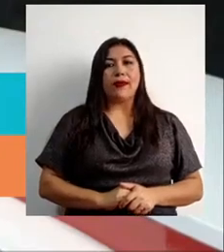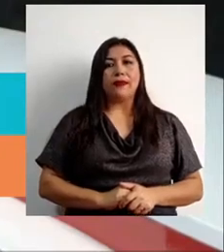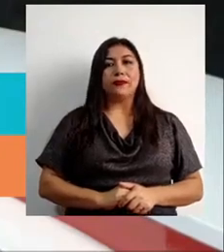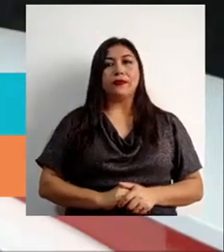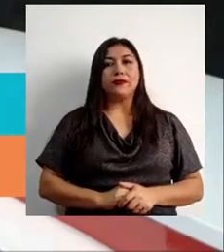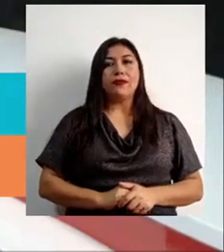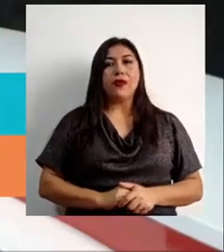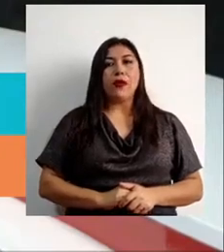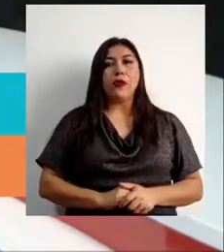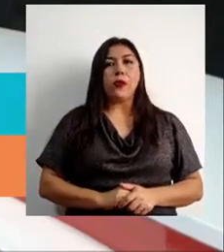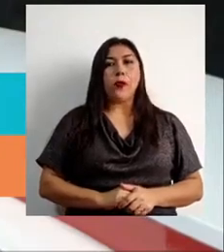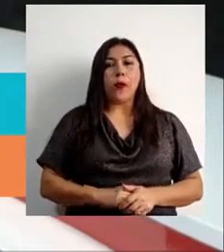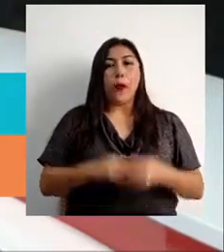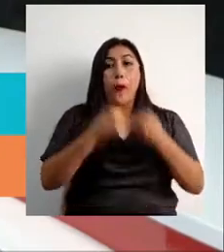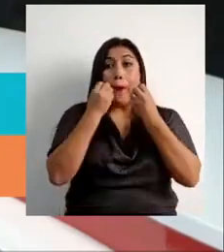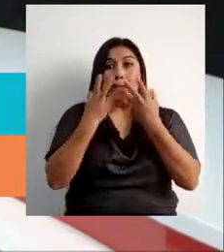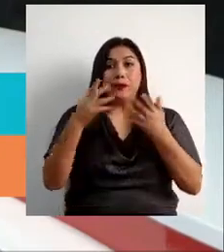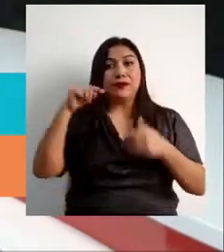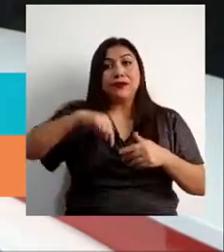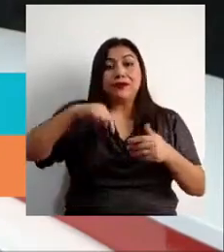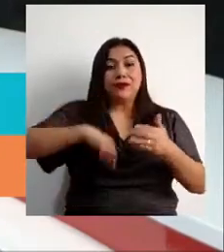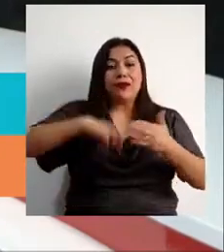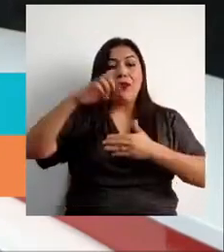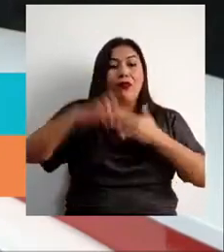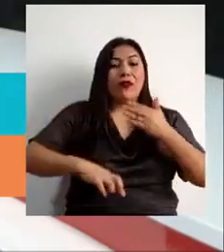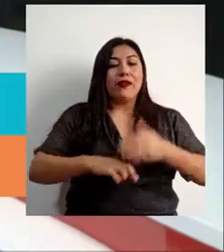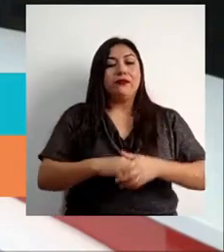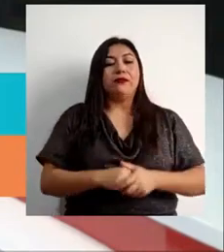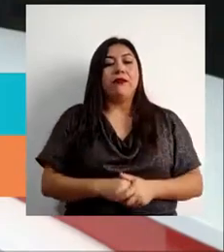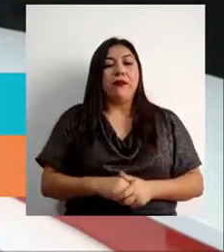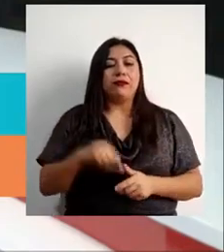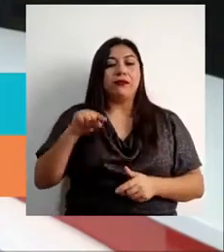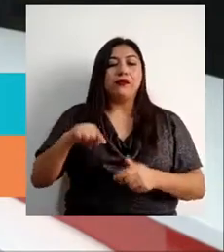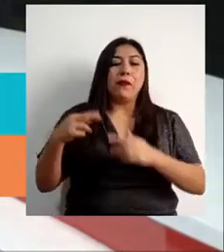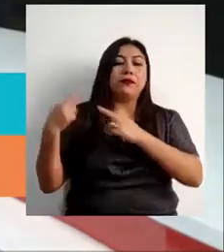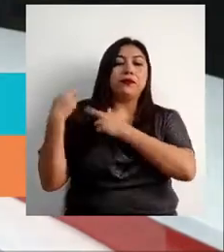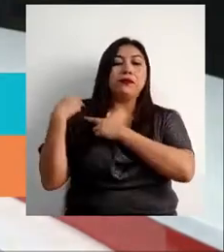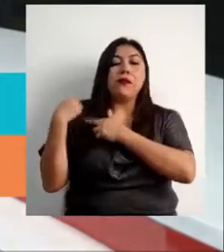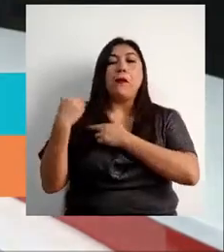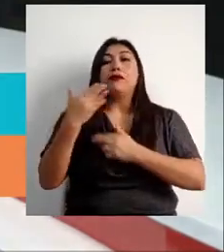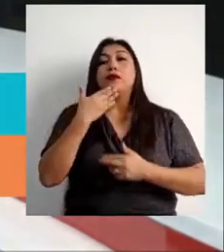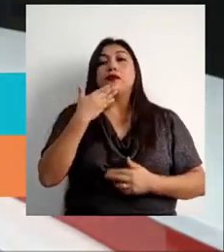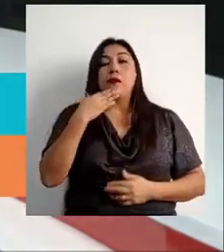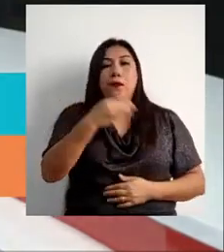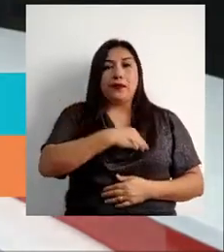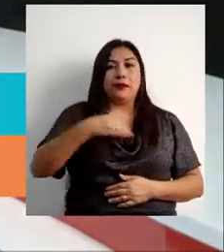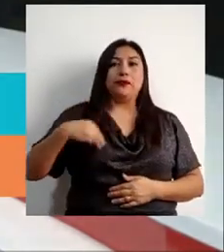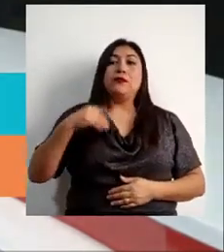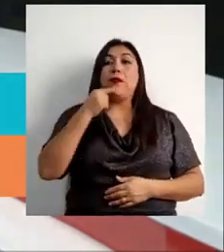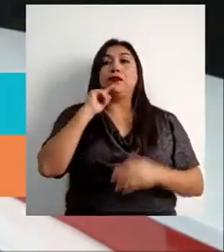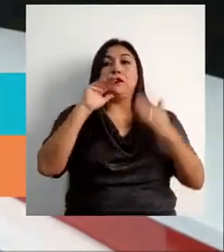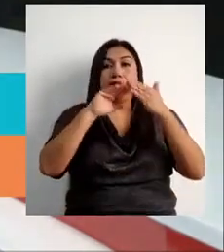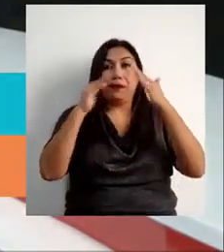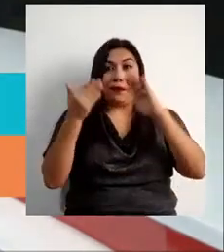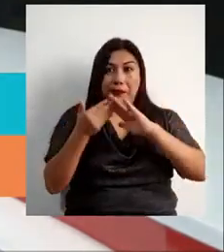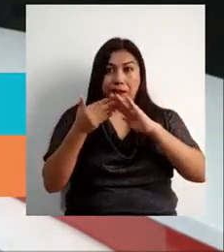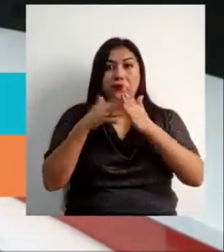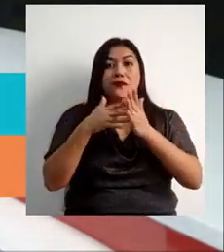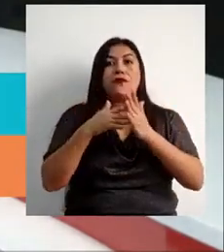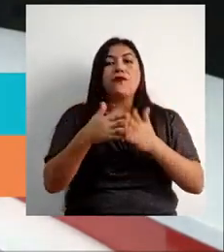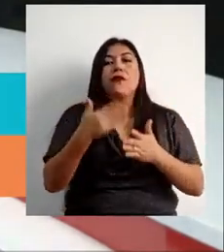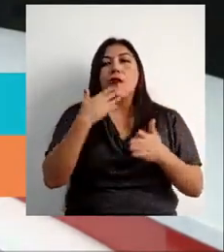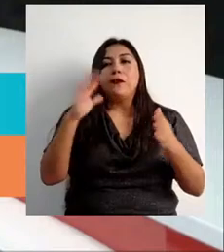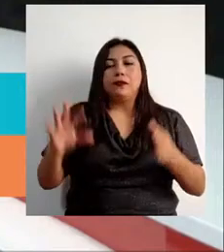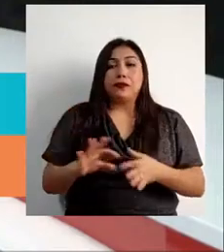Claro que sí. Amigas y amigos, este programa es producido por el Ministerio de la Mujer y Poblaciones Vulnerables a través de la